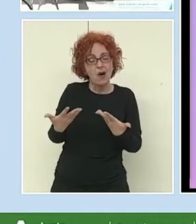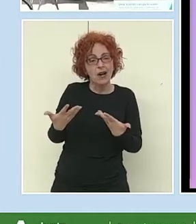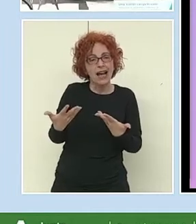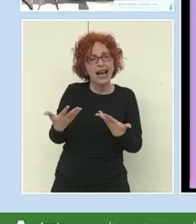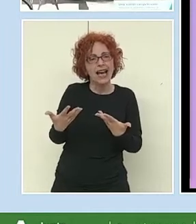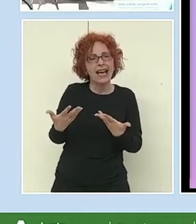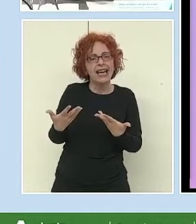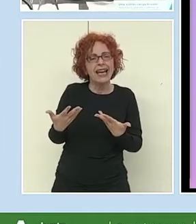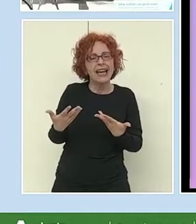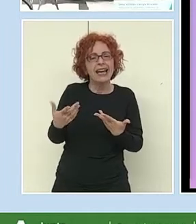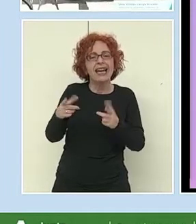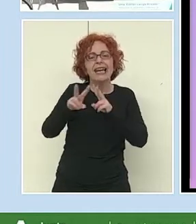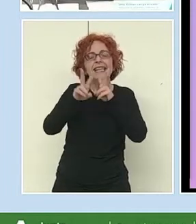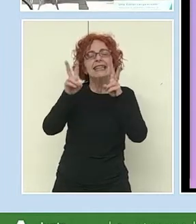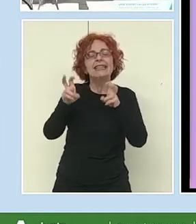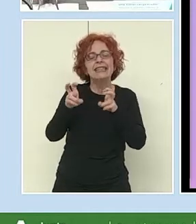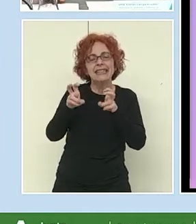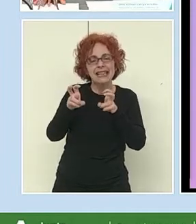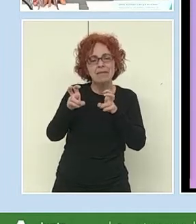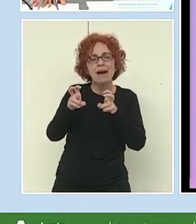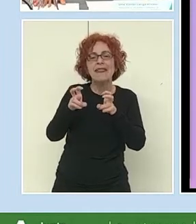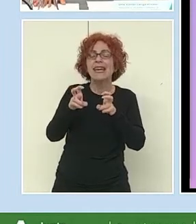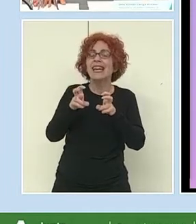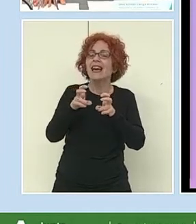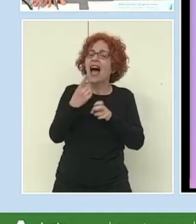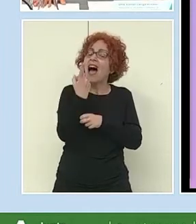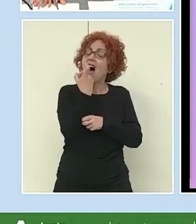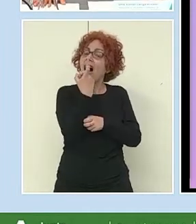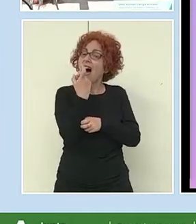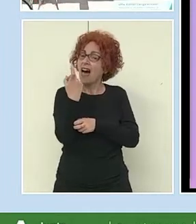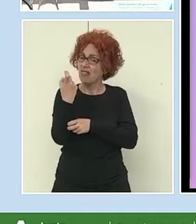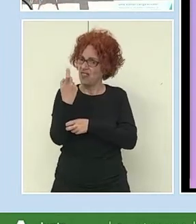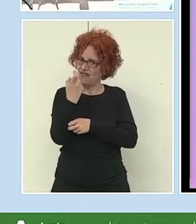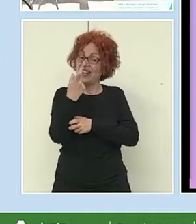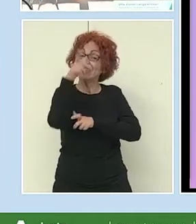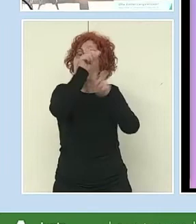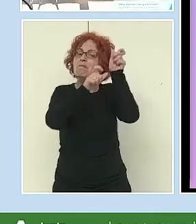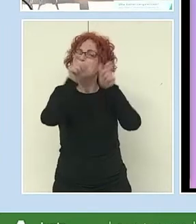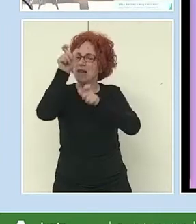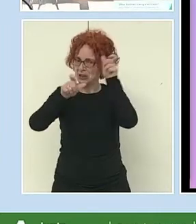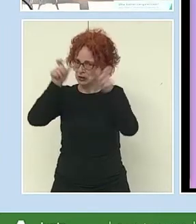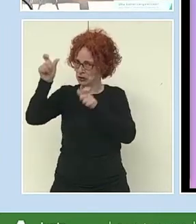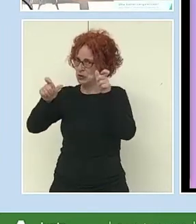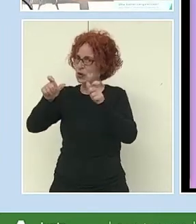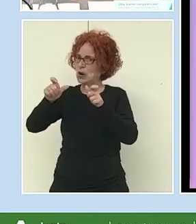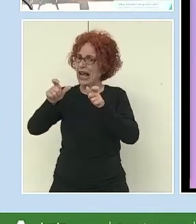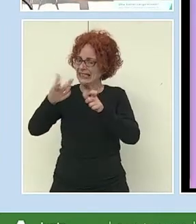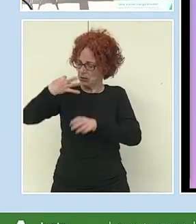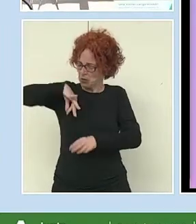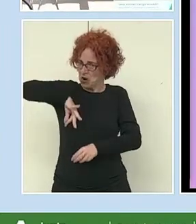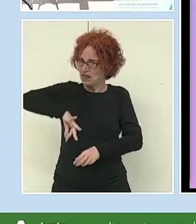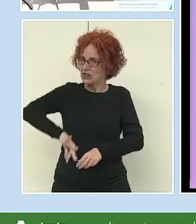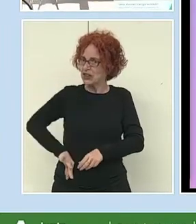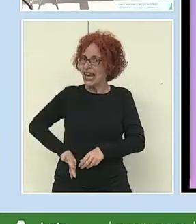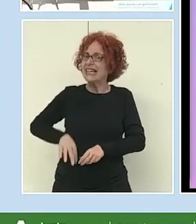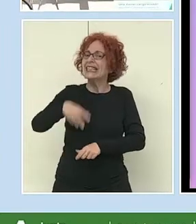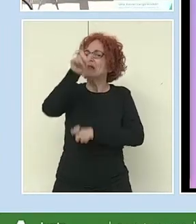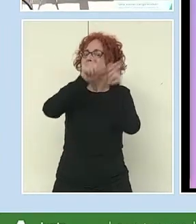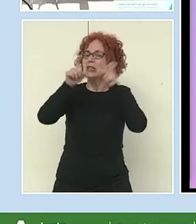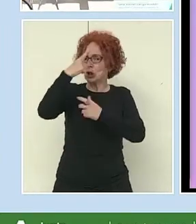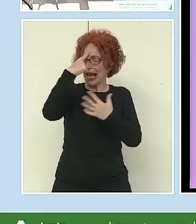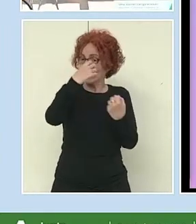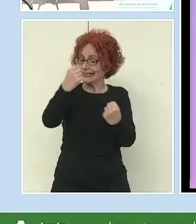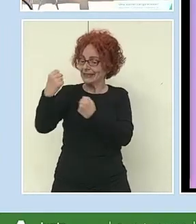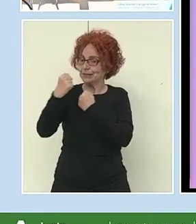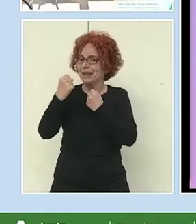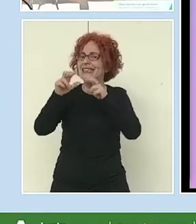siendo la demanda de profesionales en el tema de ciberseguridad. Y es que en el año 2022, esto era un estudio de